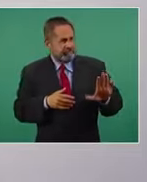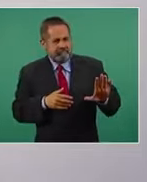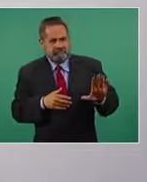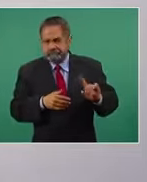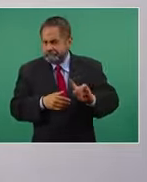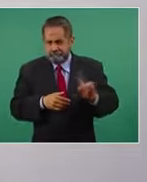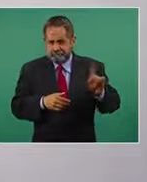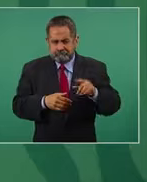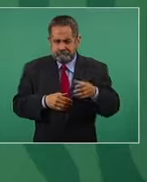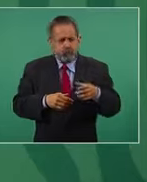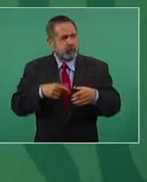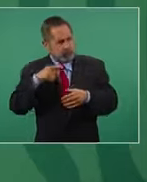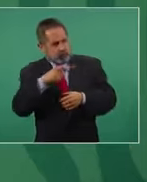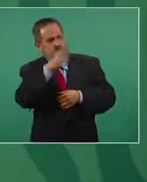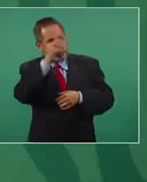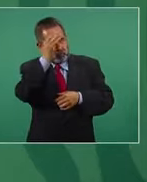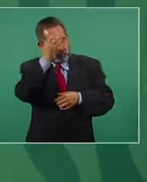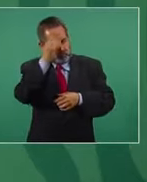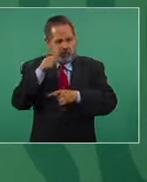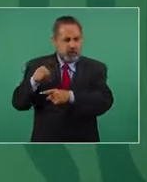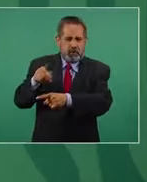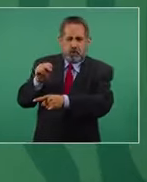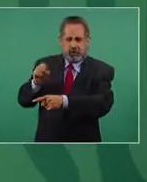digo, tonto es el que piensa que el pueblo es tonto.